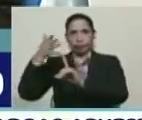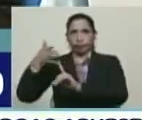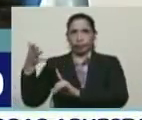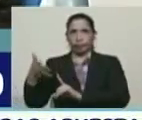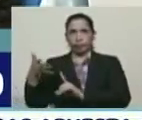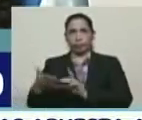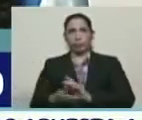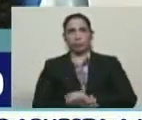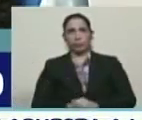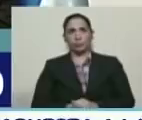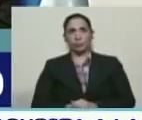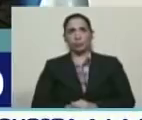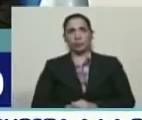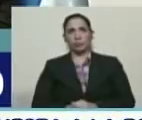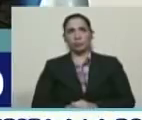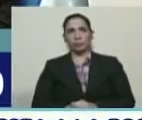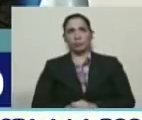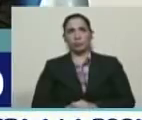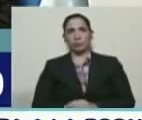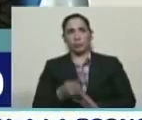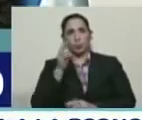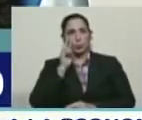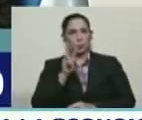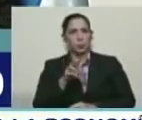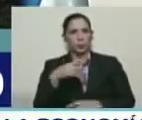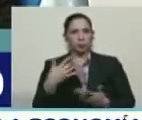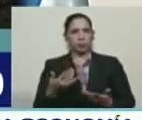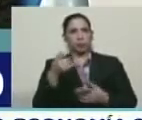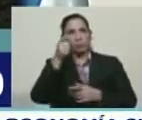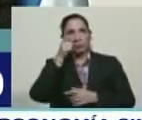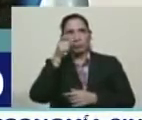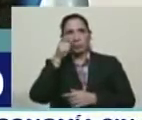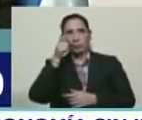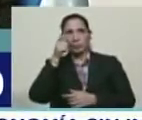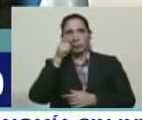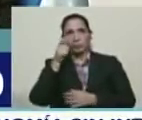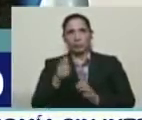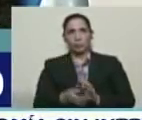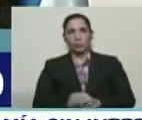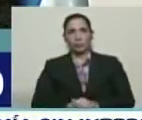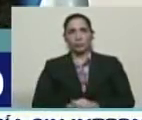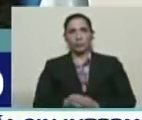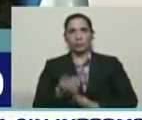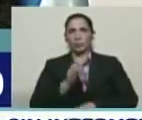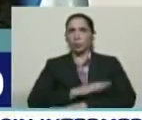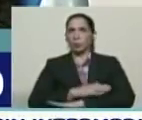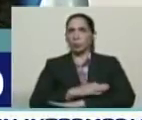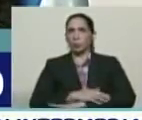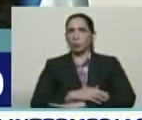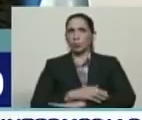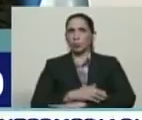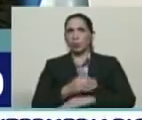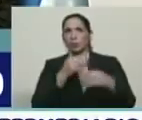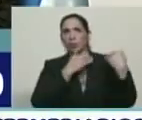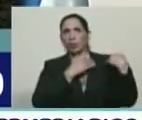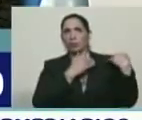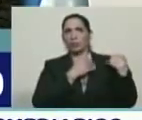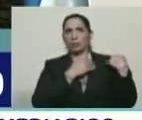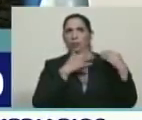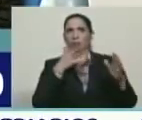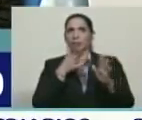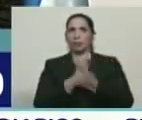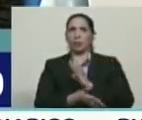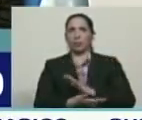de desarrollar en la ciudadanía conductas responsables frente al riesgo